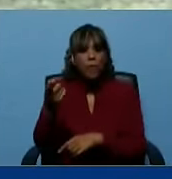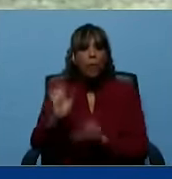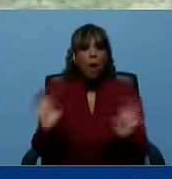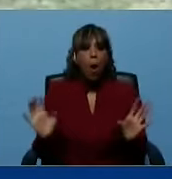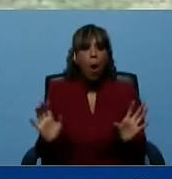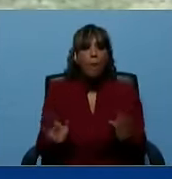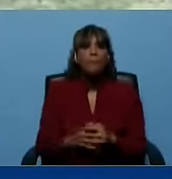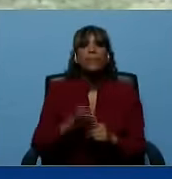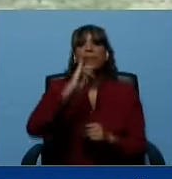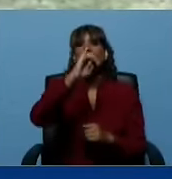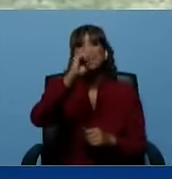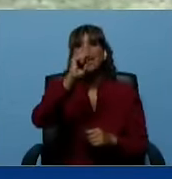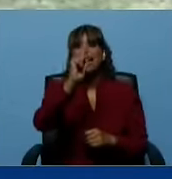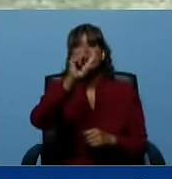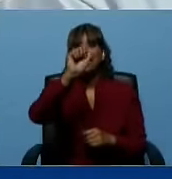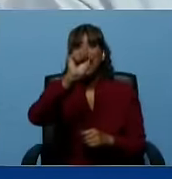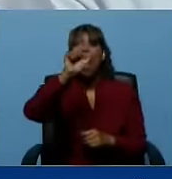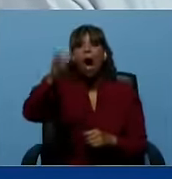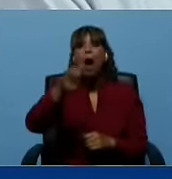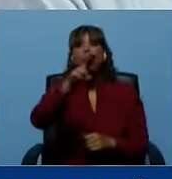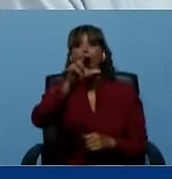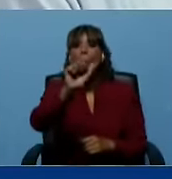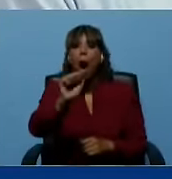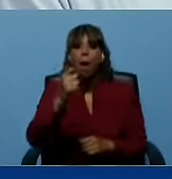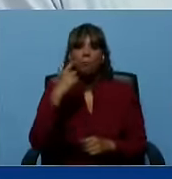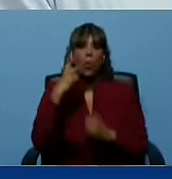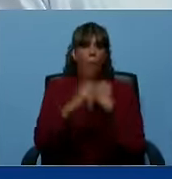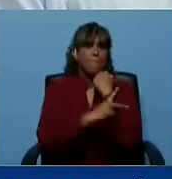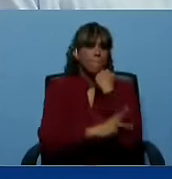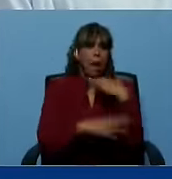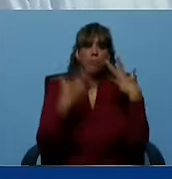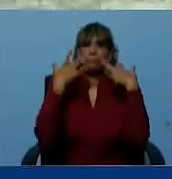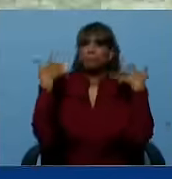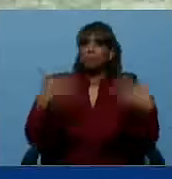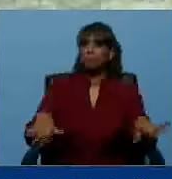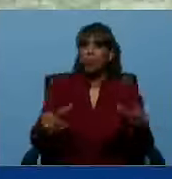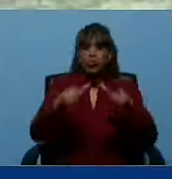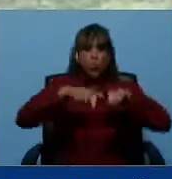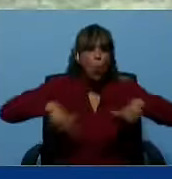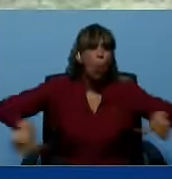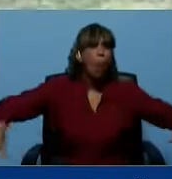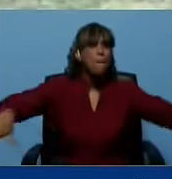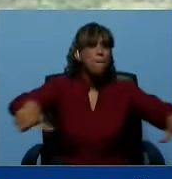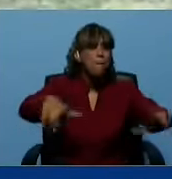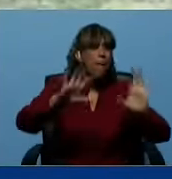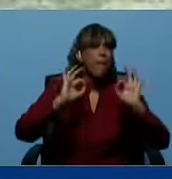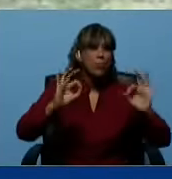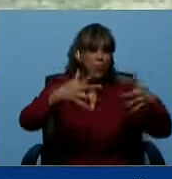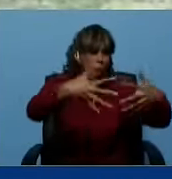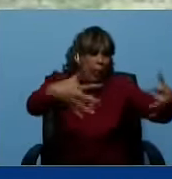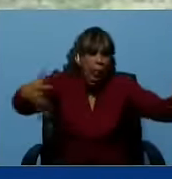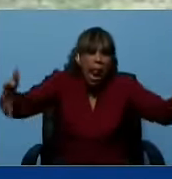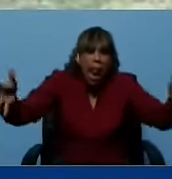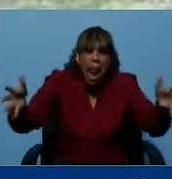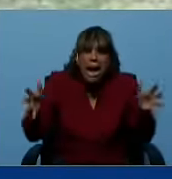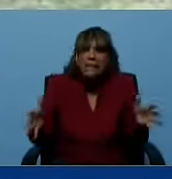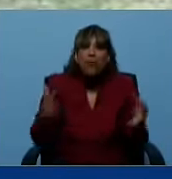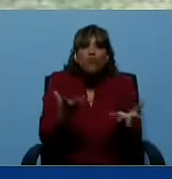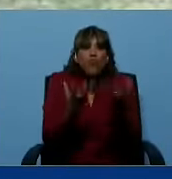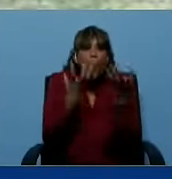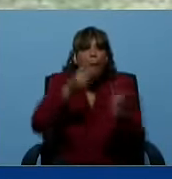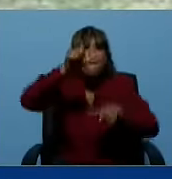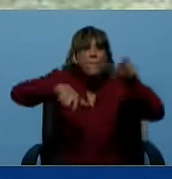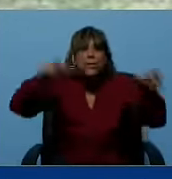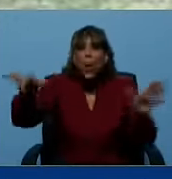El Itagua, es una belleza. Eso es más que un parque, es un complejo. Eso se la pasa full de